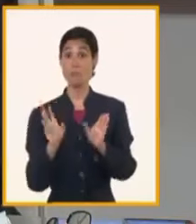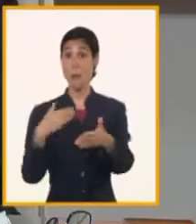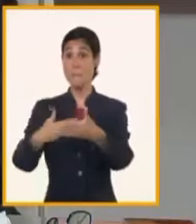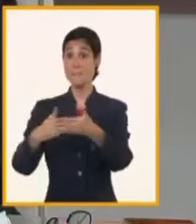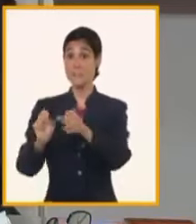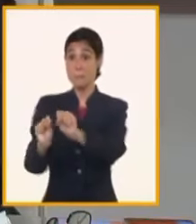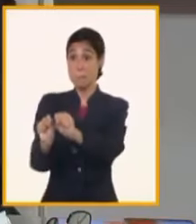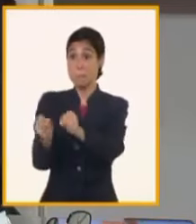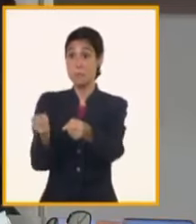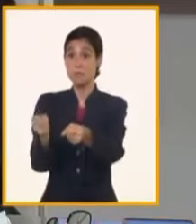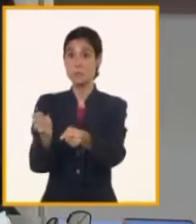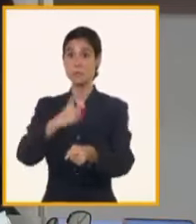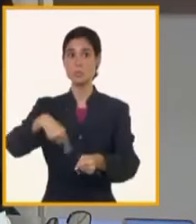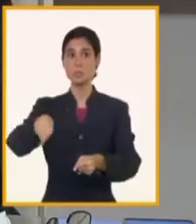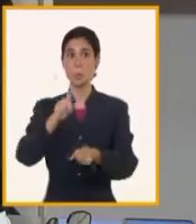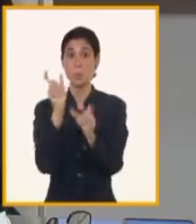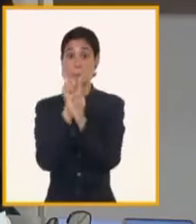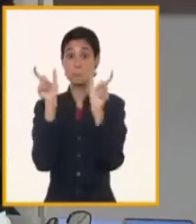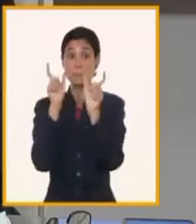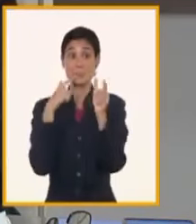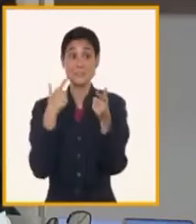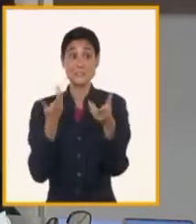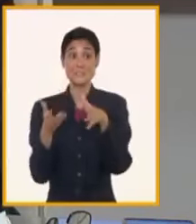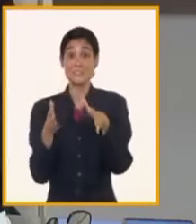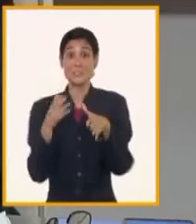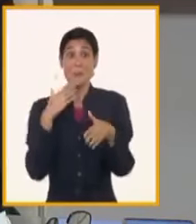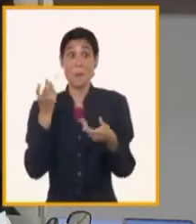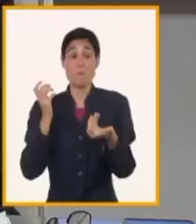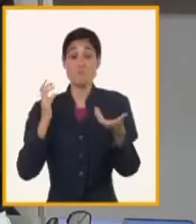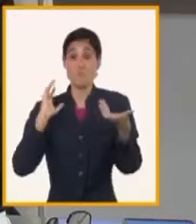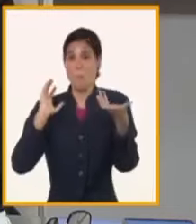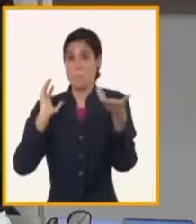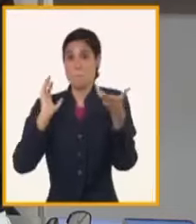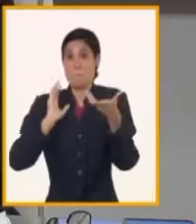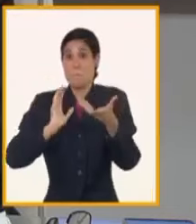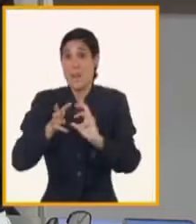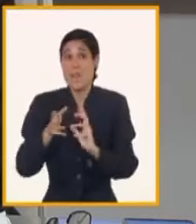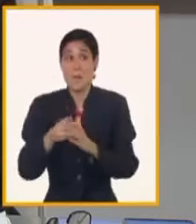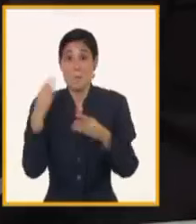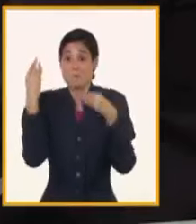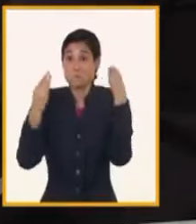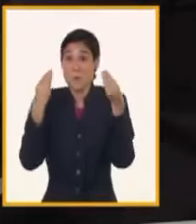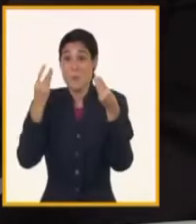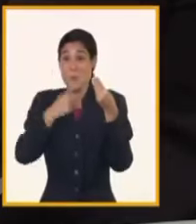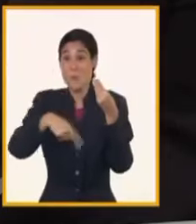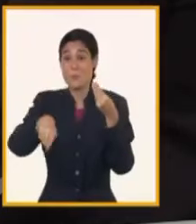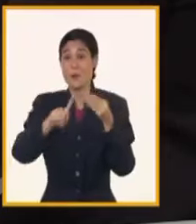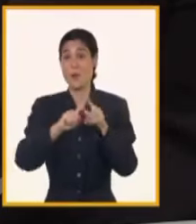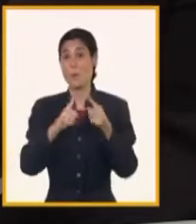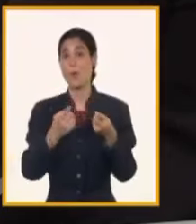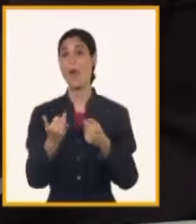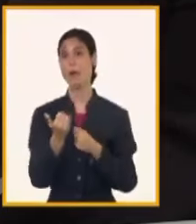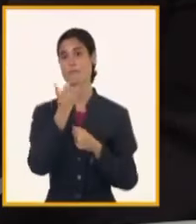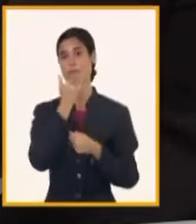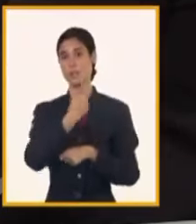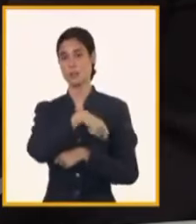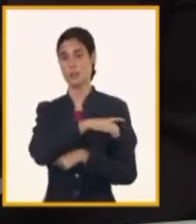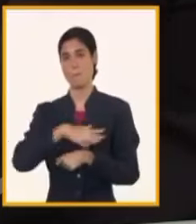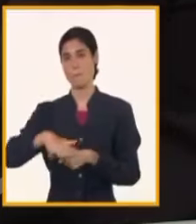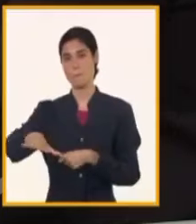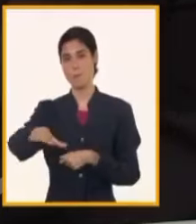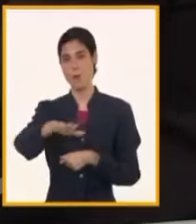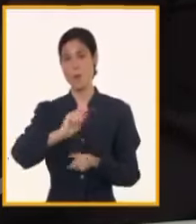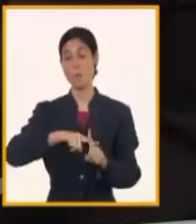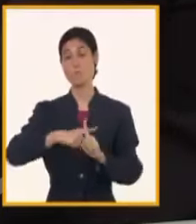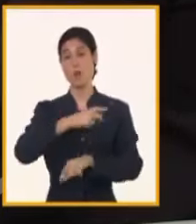sobra ninguna cualquiera es mala noticia cuando se va pero cuando se va guitera repercute muchísimo más Y qué hace el ministro a dónde ir yo digo a